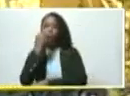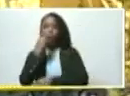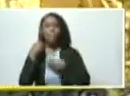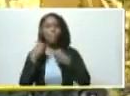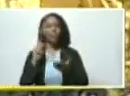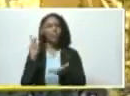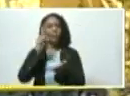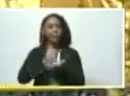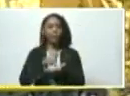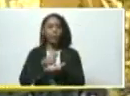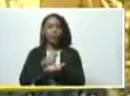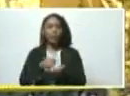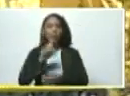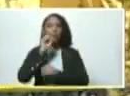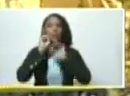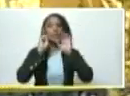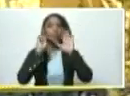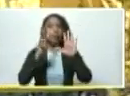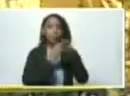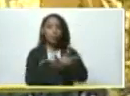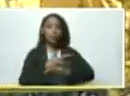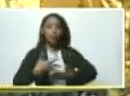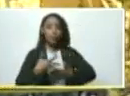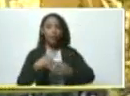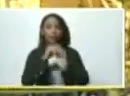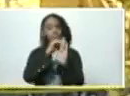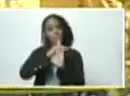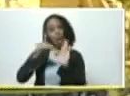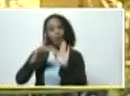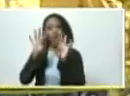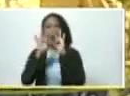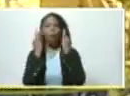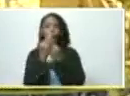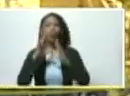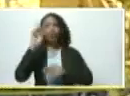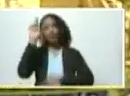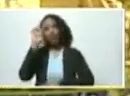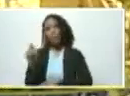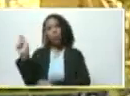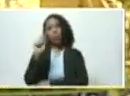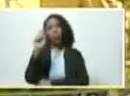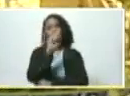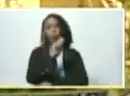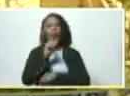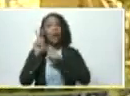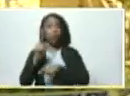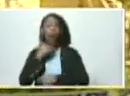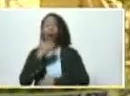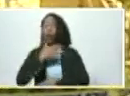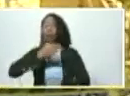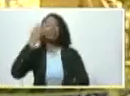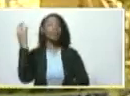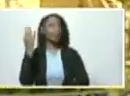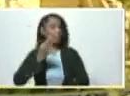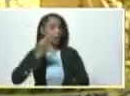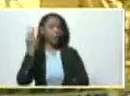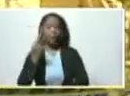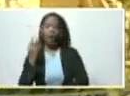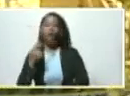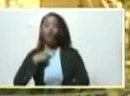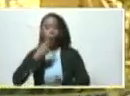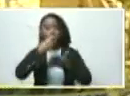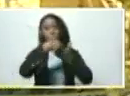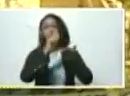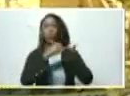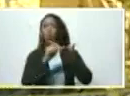llegarle a más de 7,5 millones de familias todos los meses. Eso es algo de verdaderamente, yo lo califico